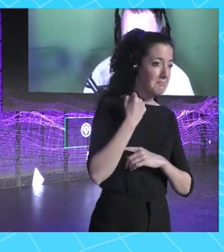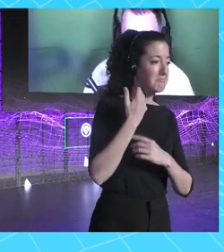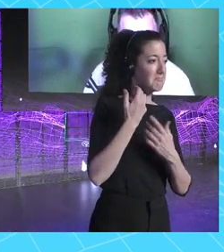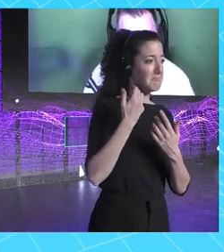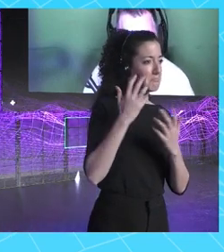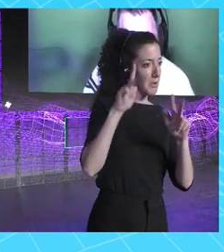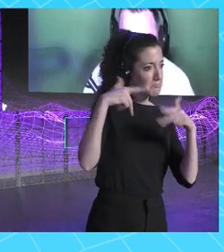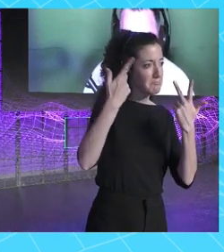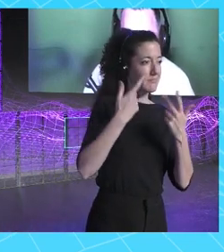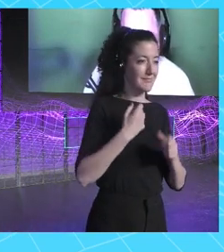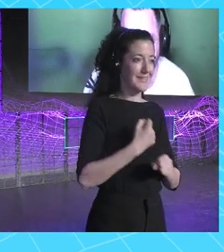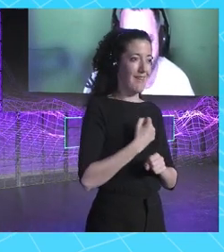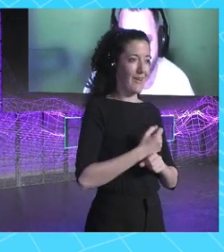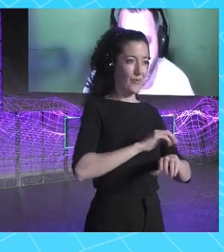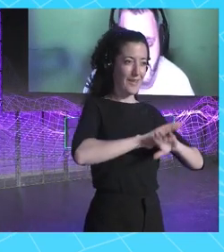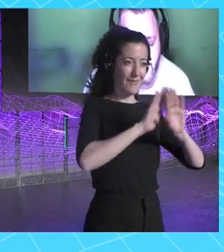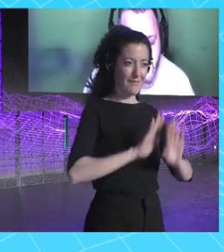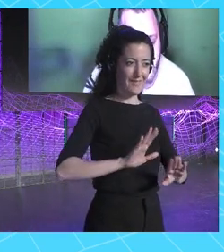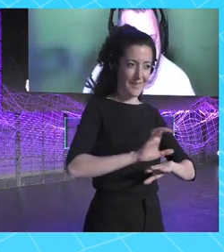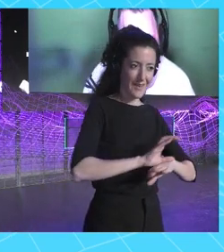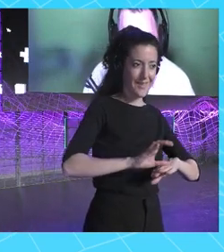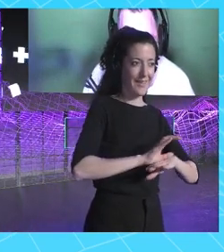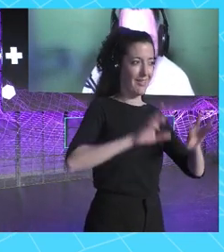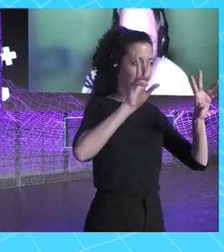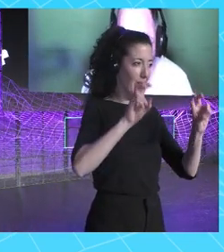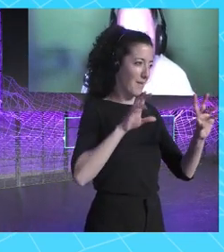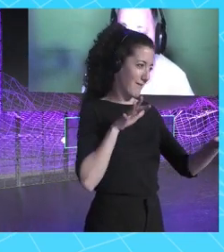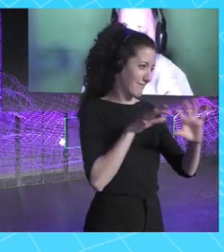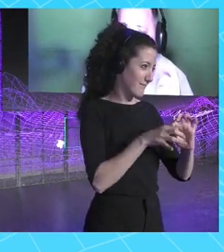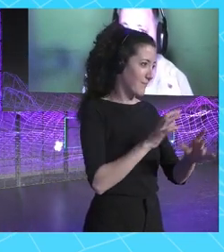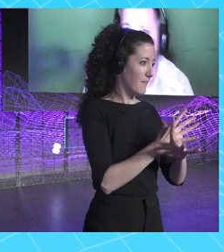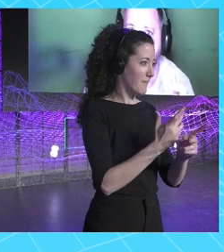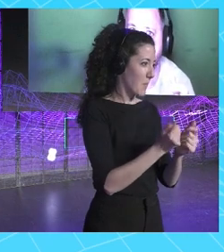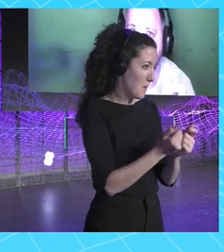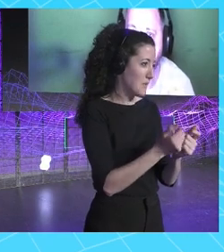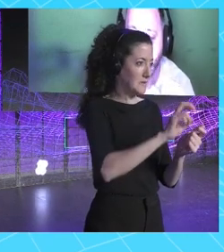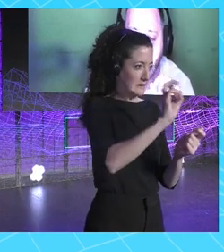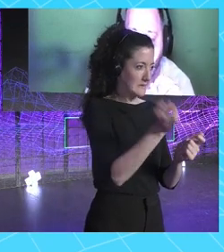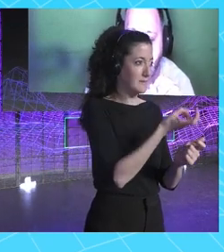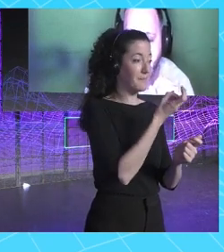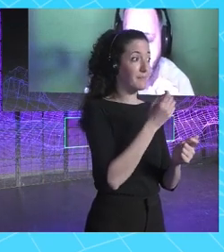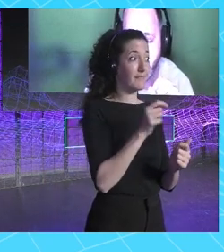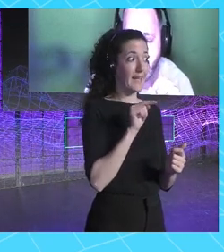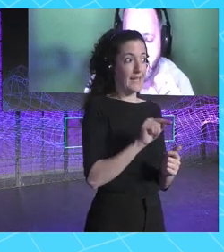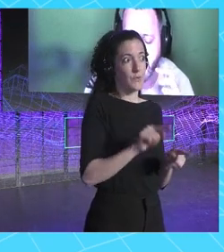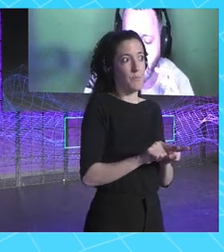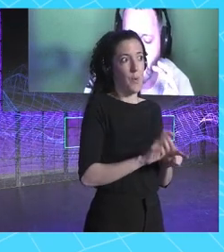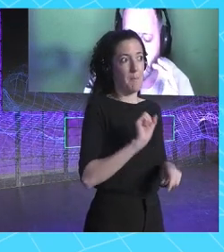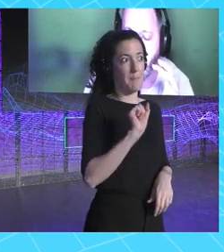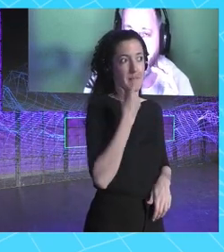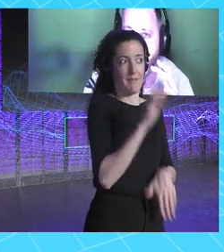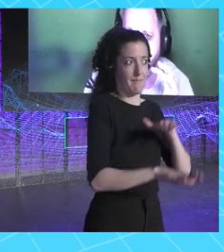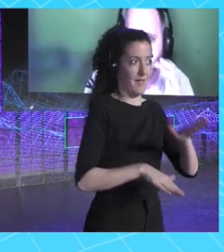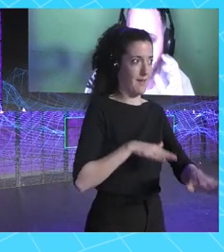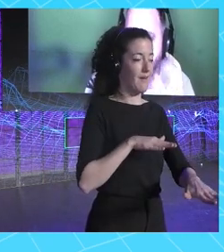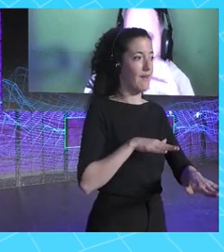de final de carrera y tal sobre videojuegos pero ese fue como el primer salto de fe que yo hice en mi carrera en ostras voy a apostar